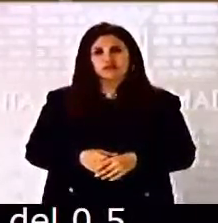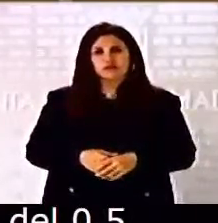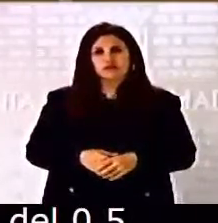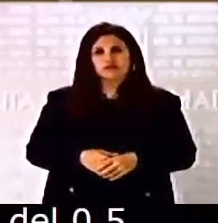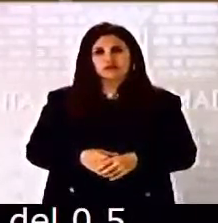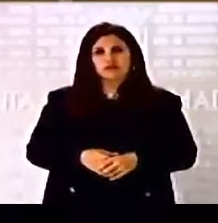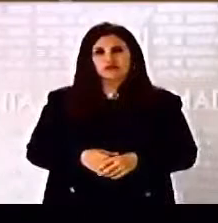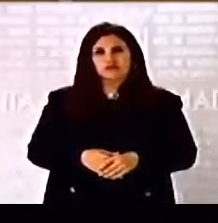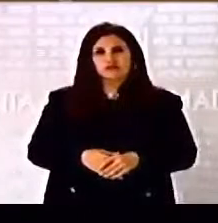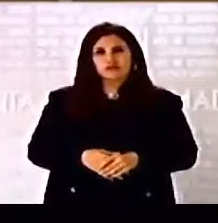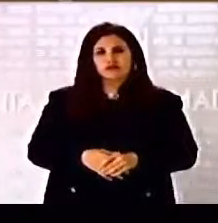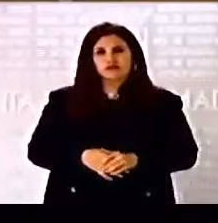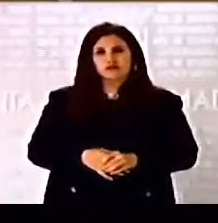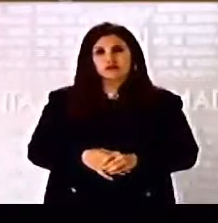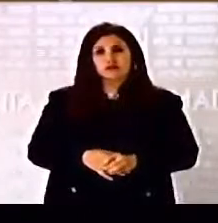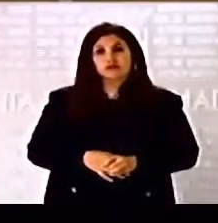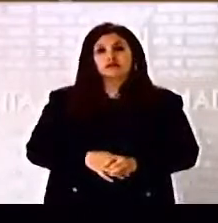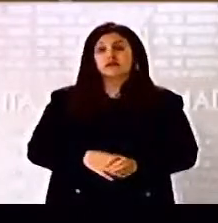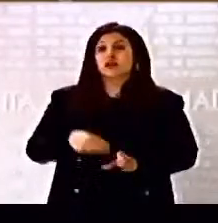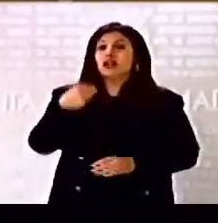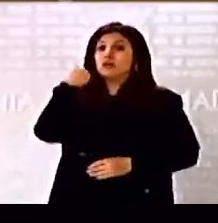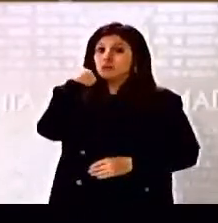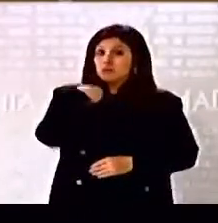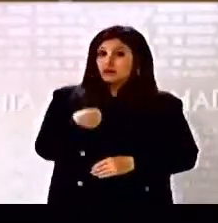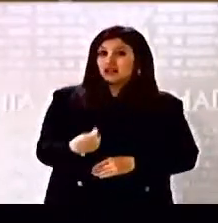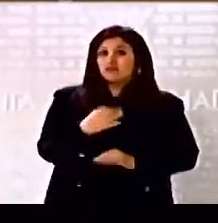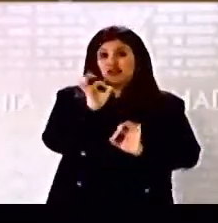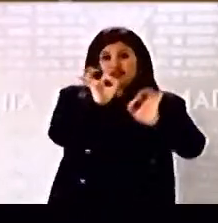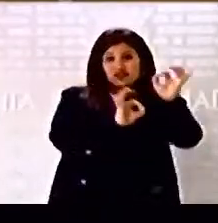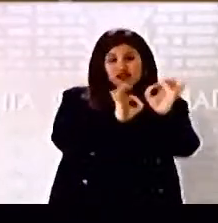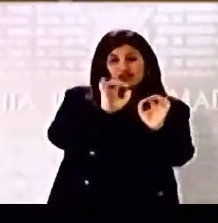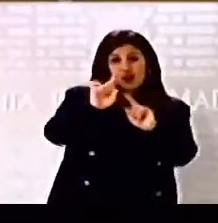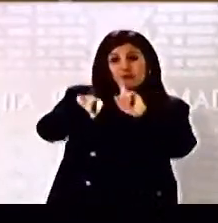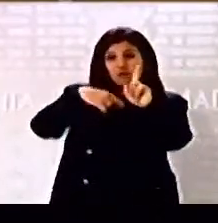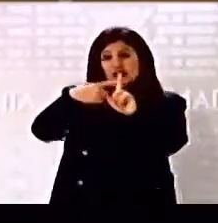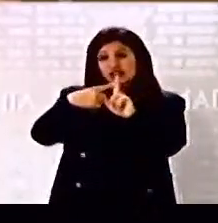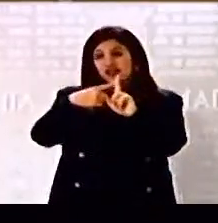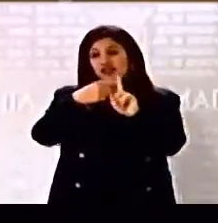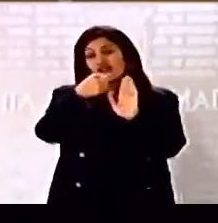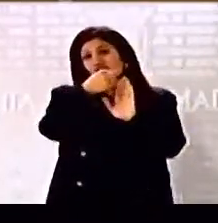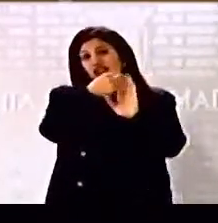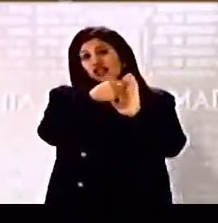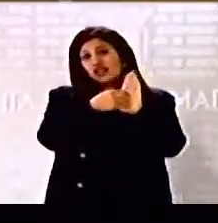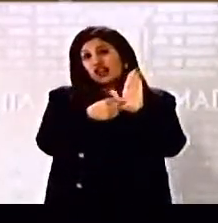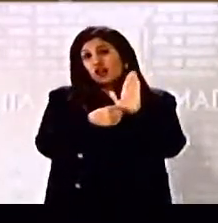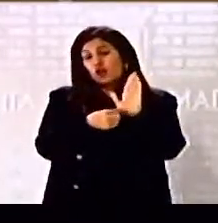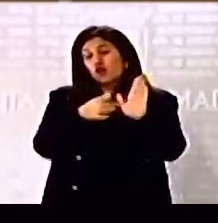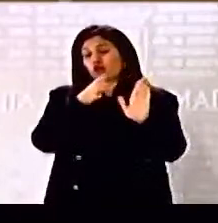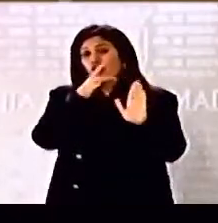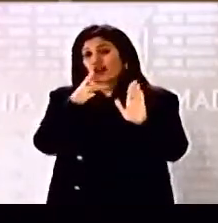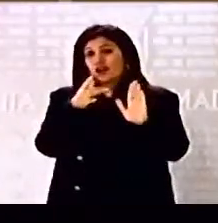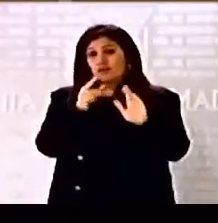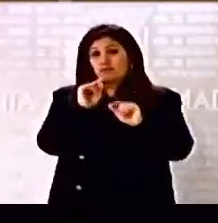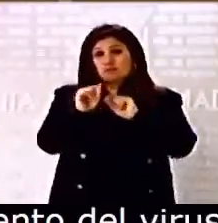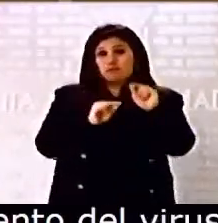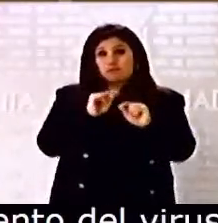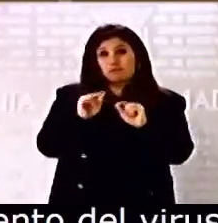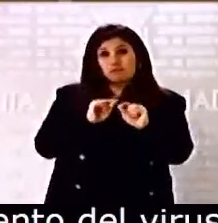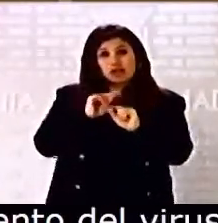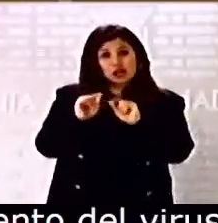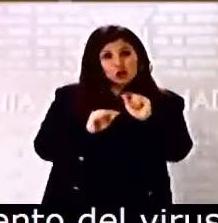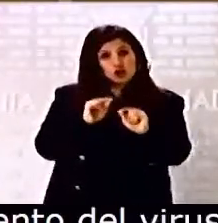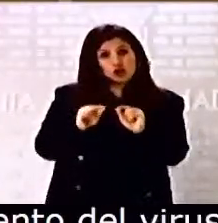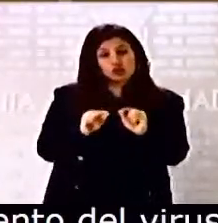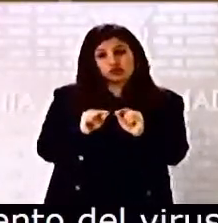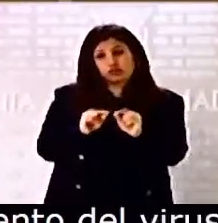Esto, junto al indicador de velocidad de media de crecimiento del virus a los 7 días, que está por debajo de 1 en el día de